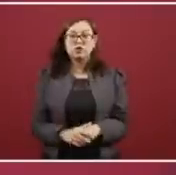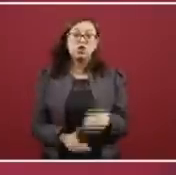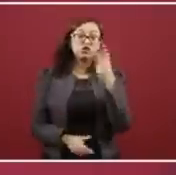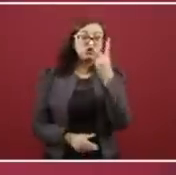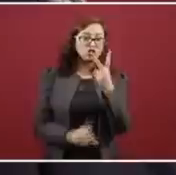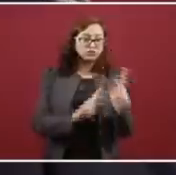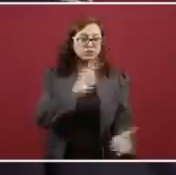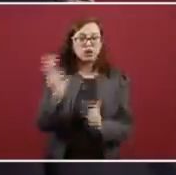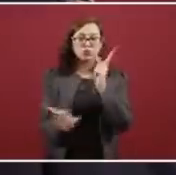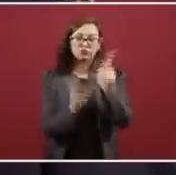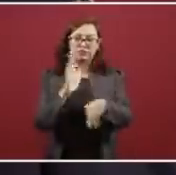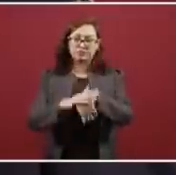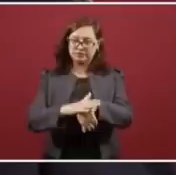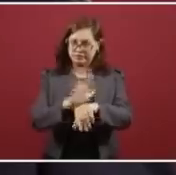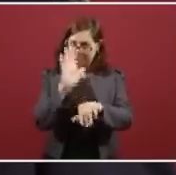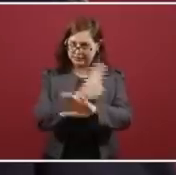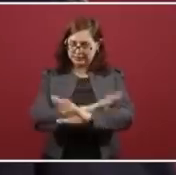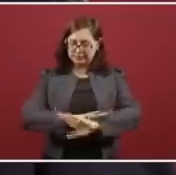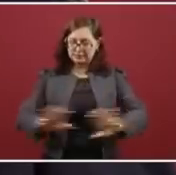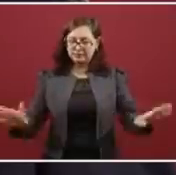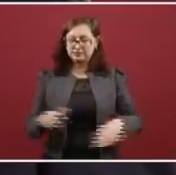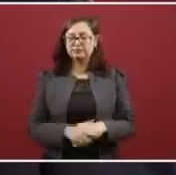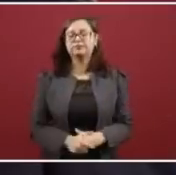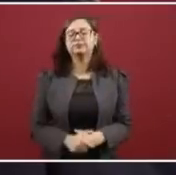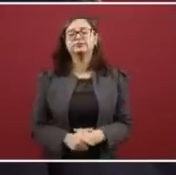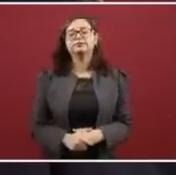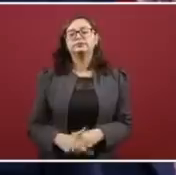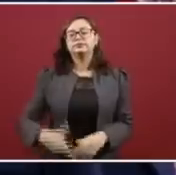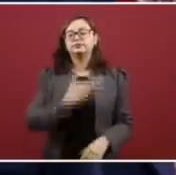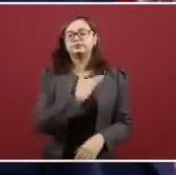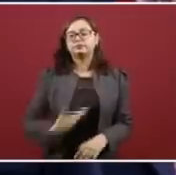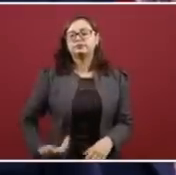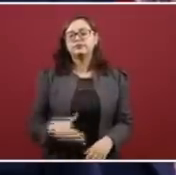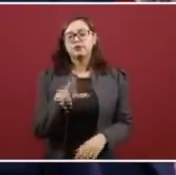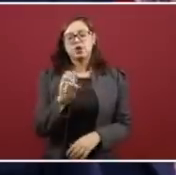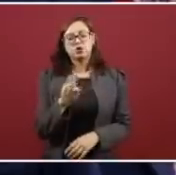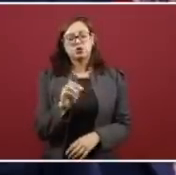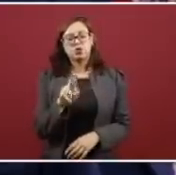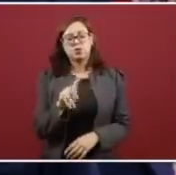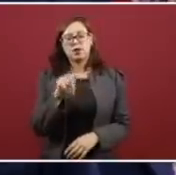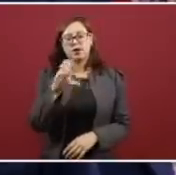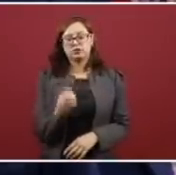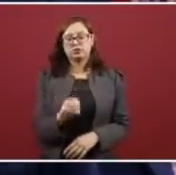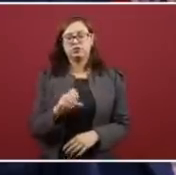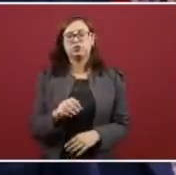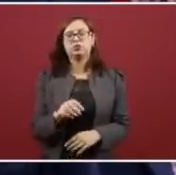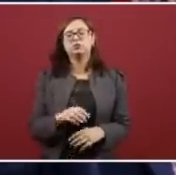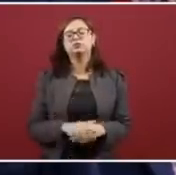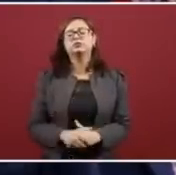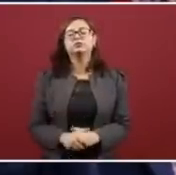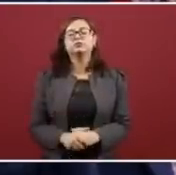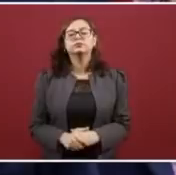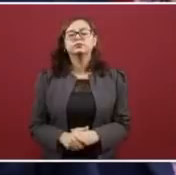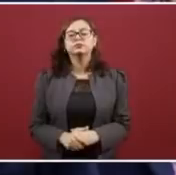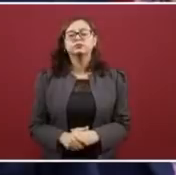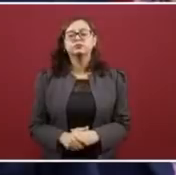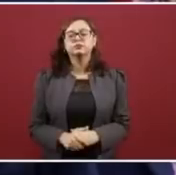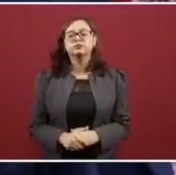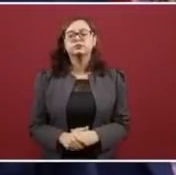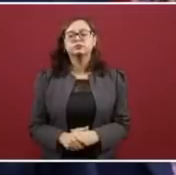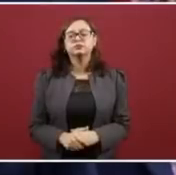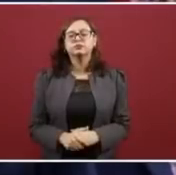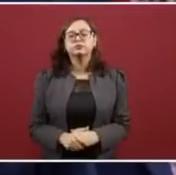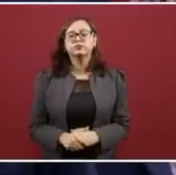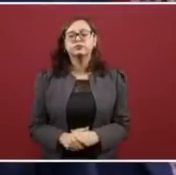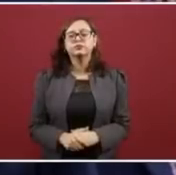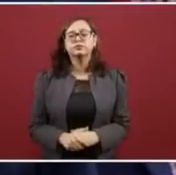preguntas presidente roberto cruz de impacto diario revista y tv en algunas zonas